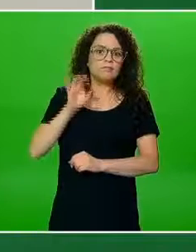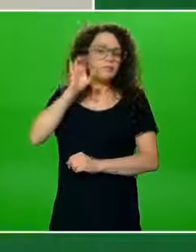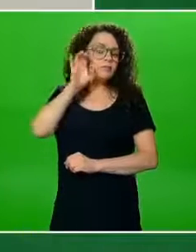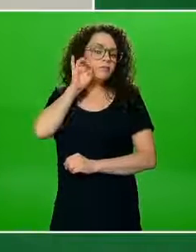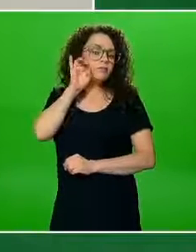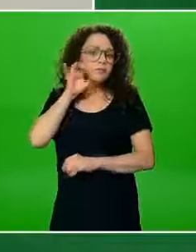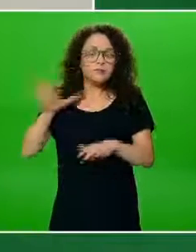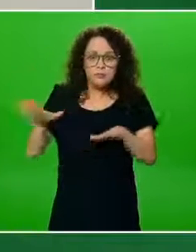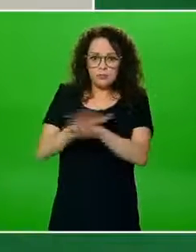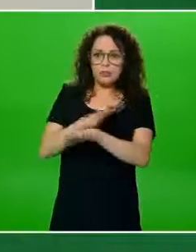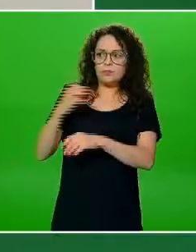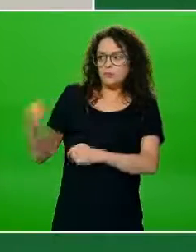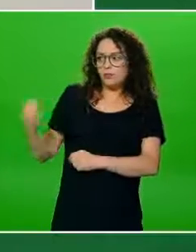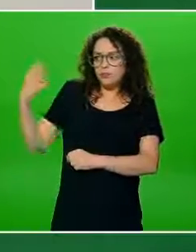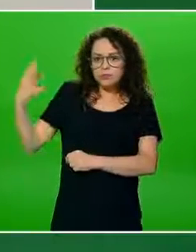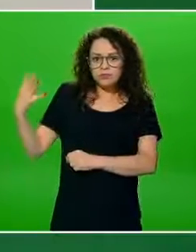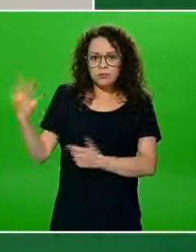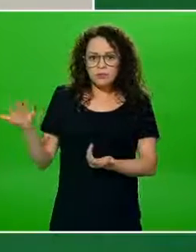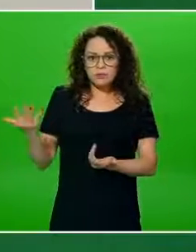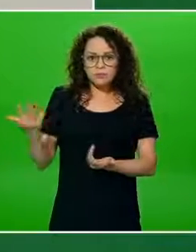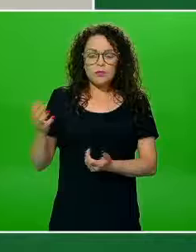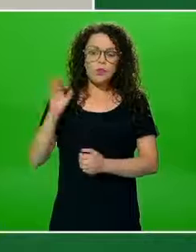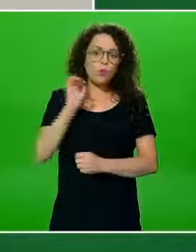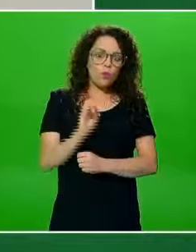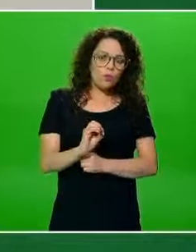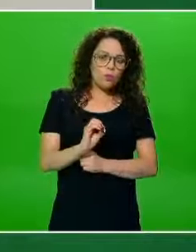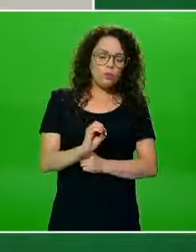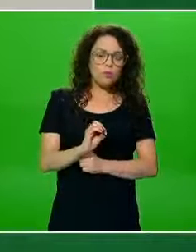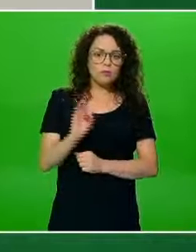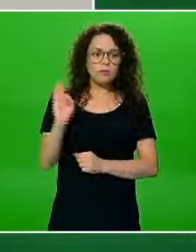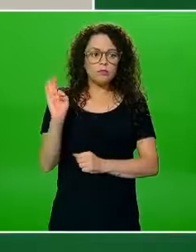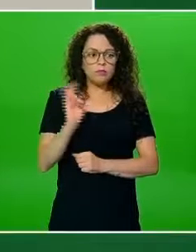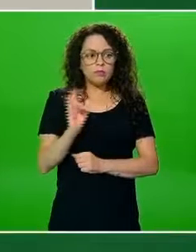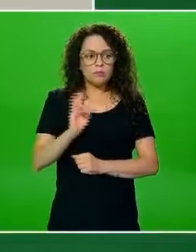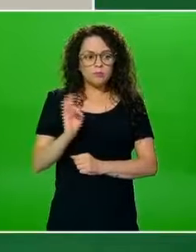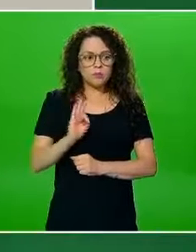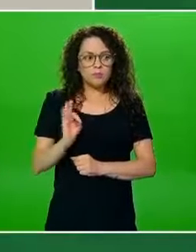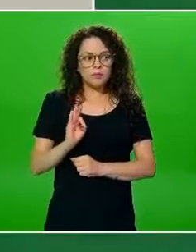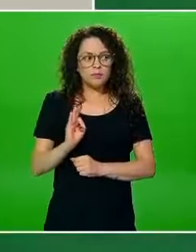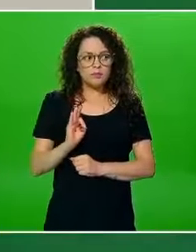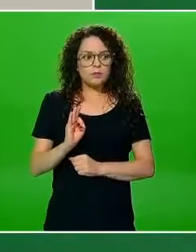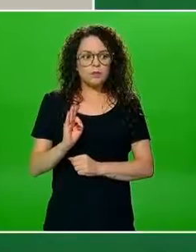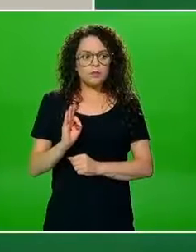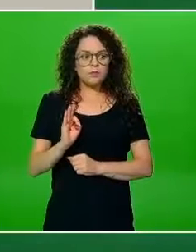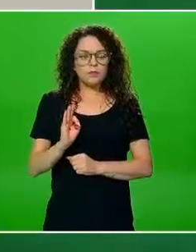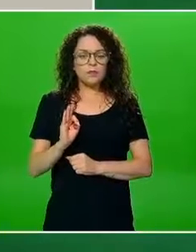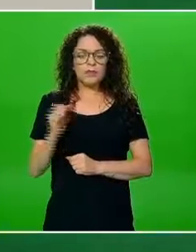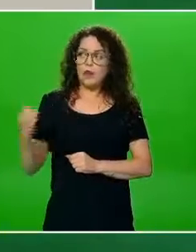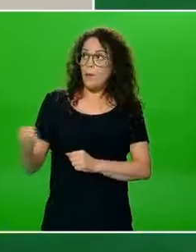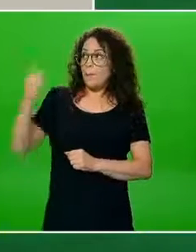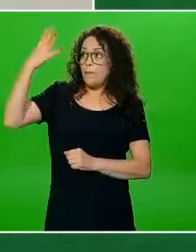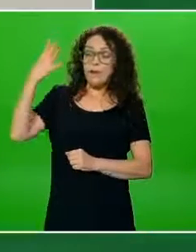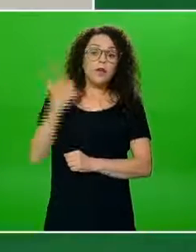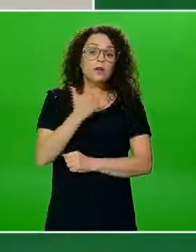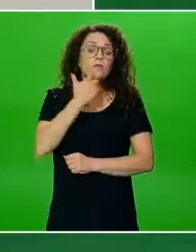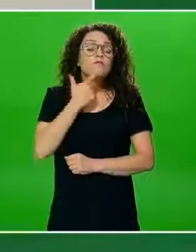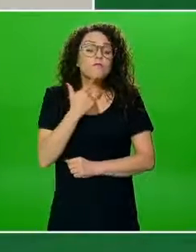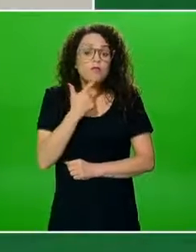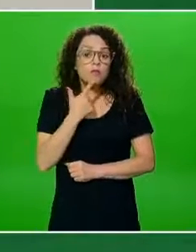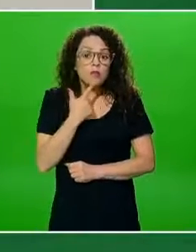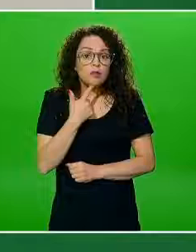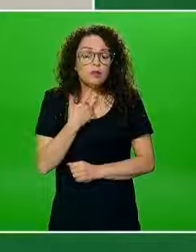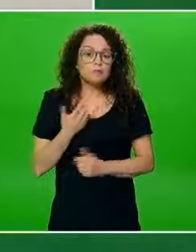naranja, como un primer paso, inclusive con la potencial de poder en algún momento regresar a un rojo, pues obviamente el